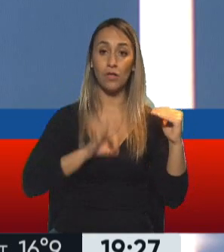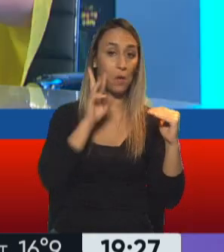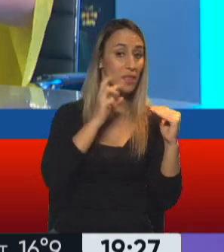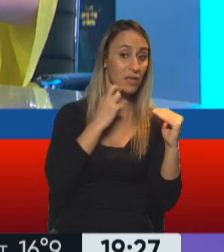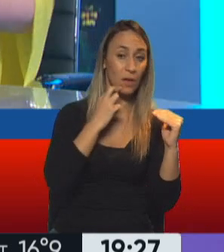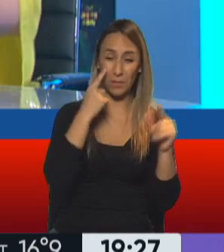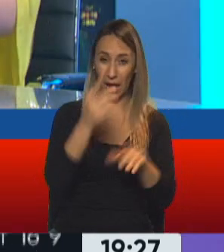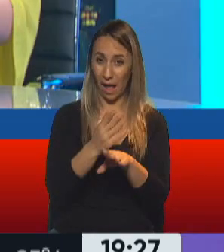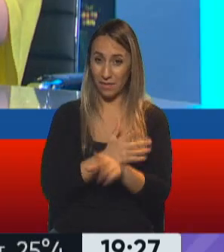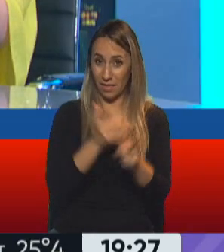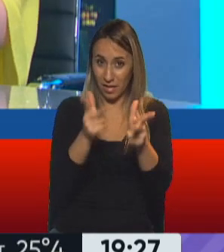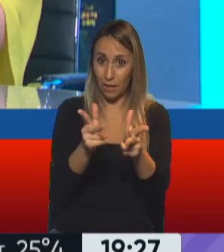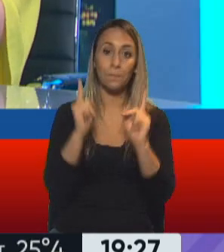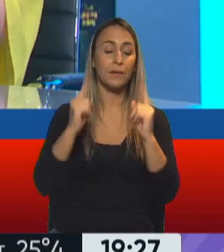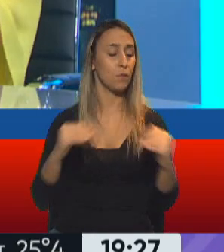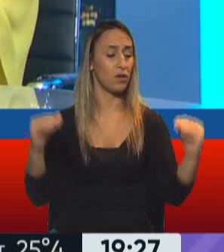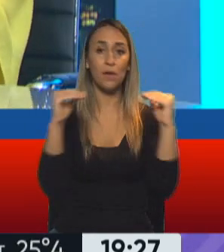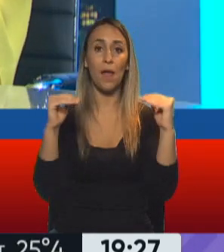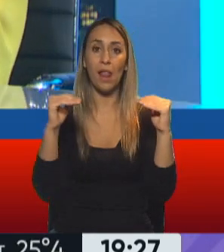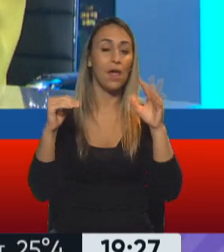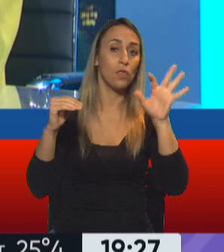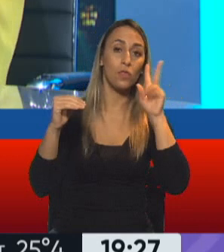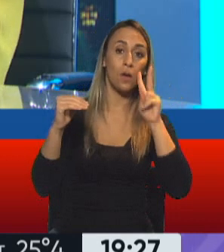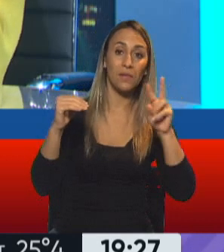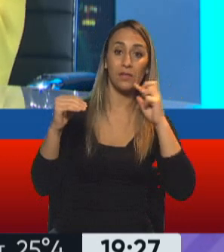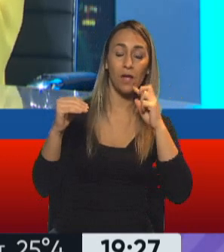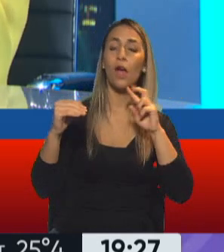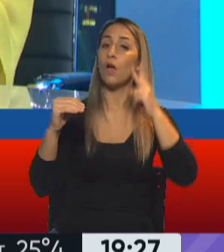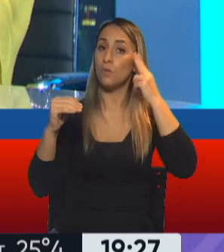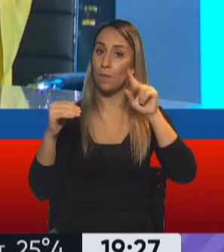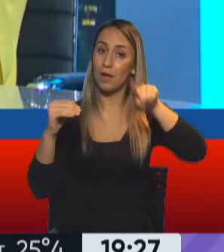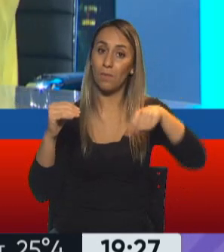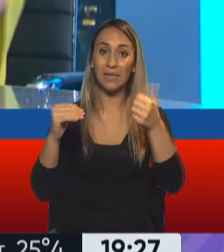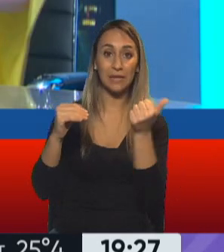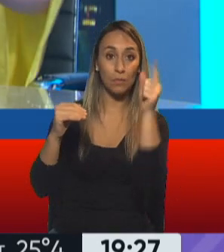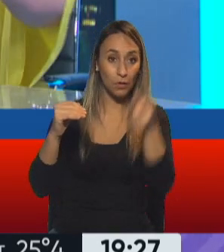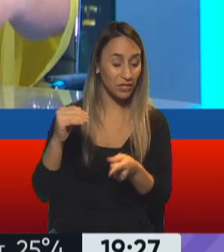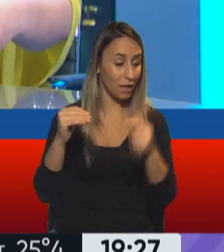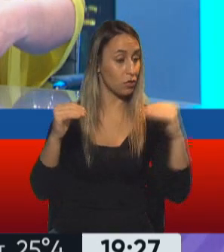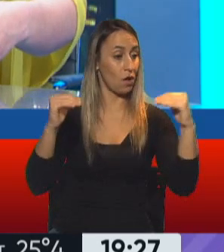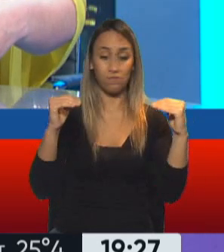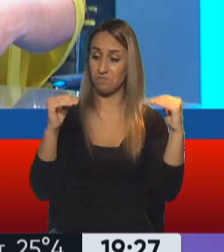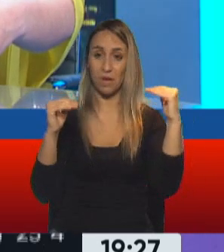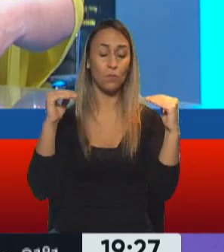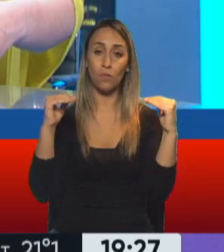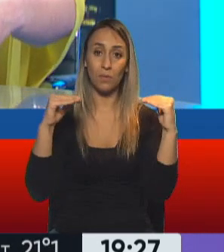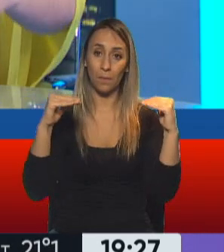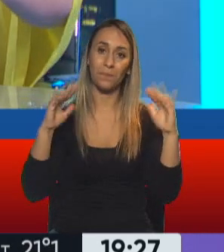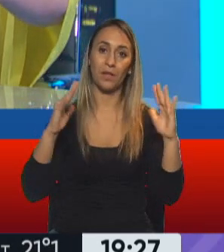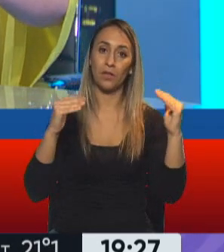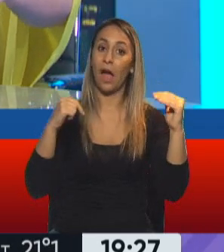¿Viste que vos al principio lo dijiste? Mismo nivel que 2019, 9,6%. Entonces, acercándonos al nivel de